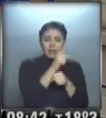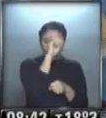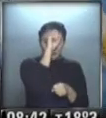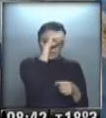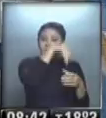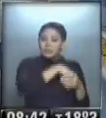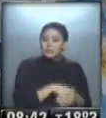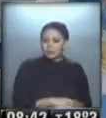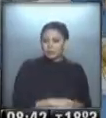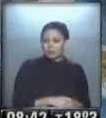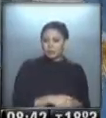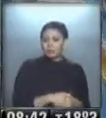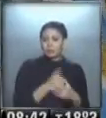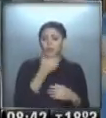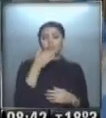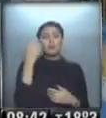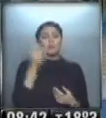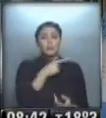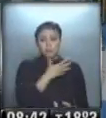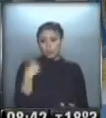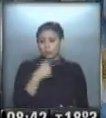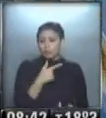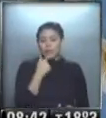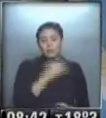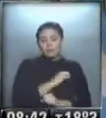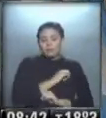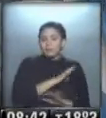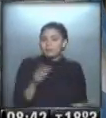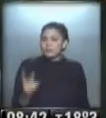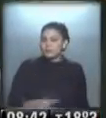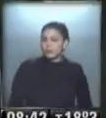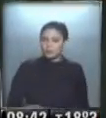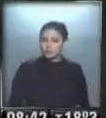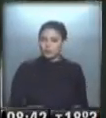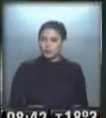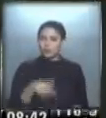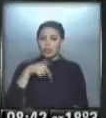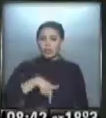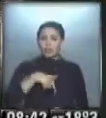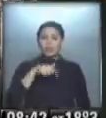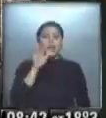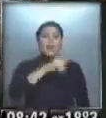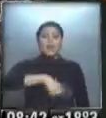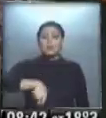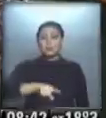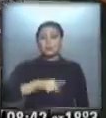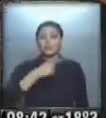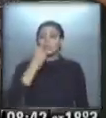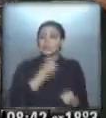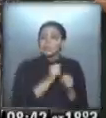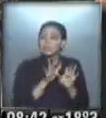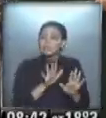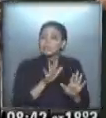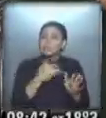encuentran trabajando en el hospital público, donde se están manejando a discreción